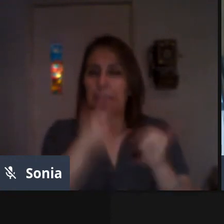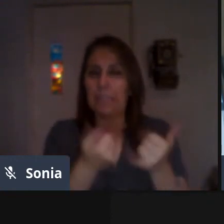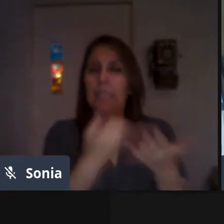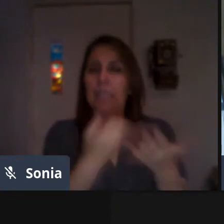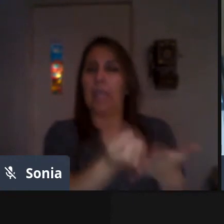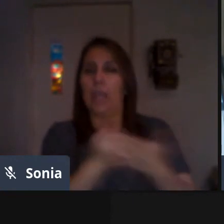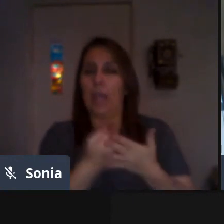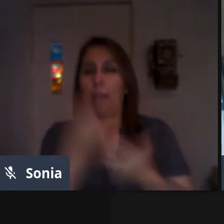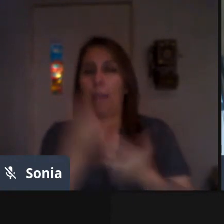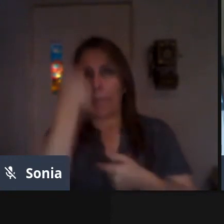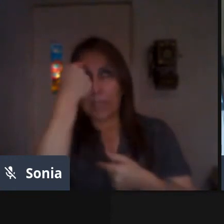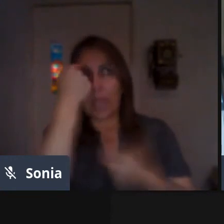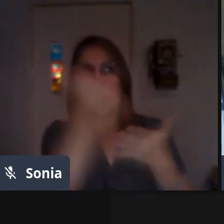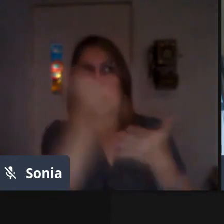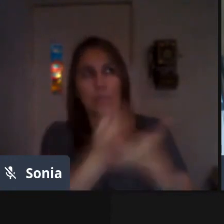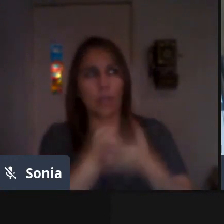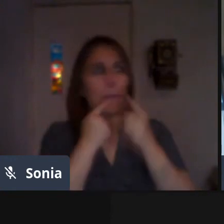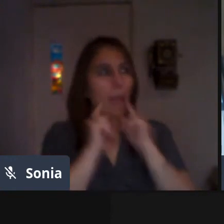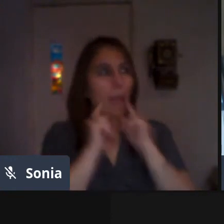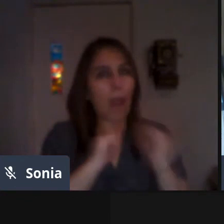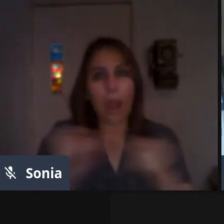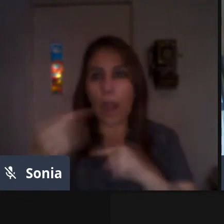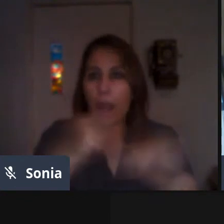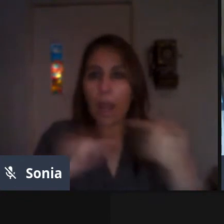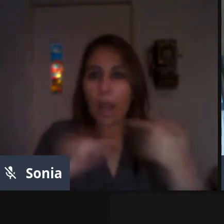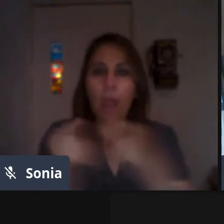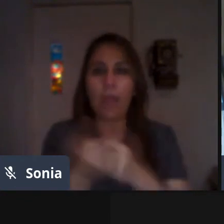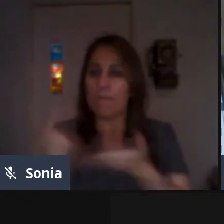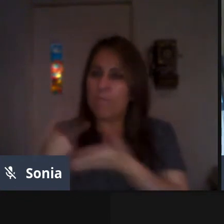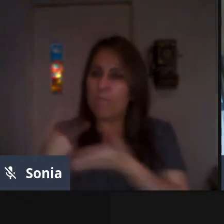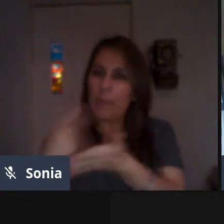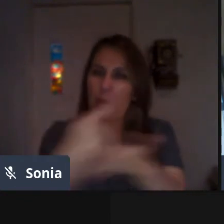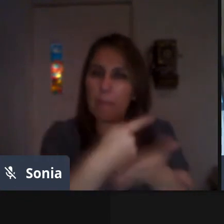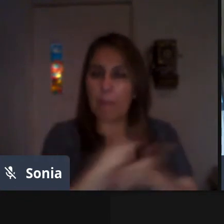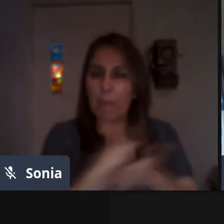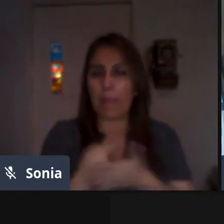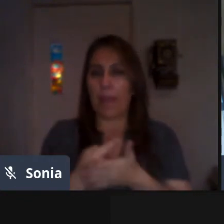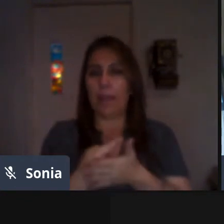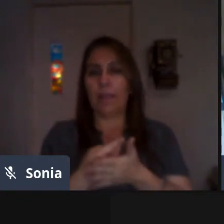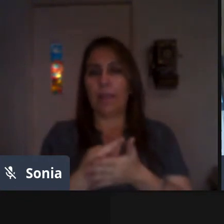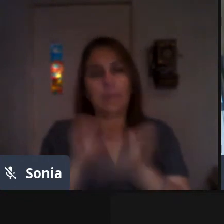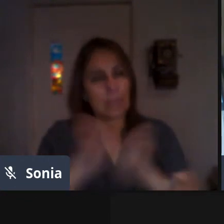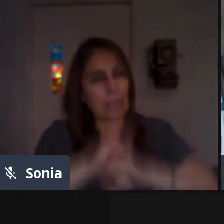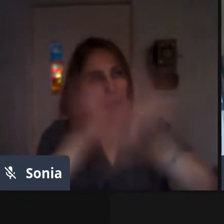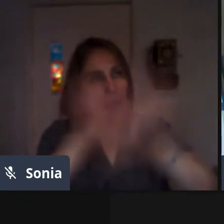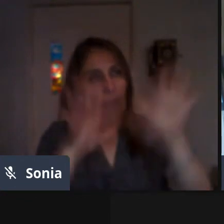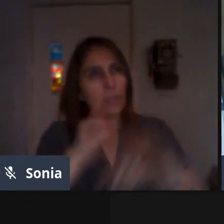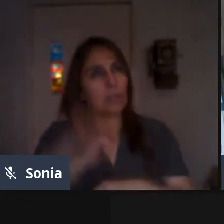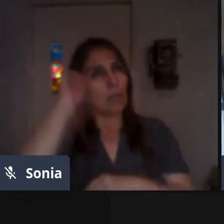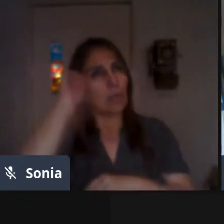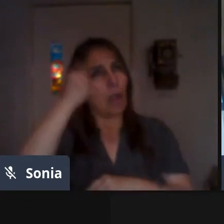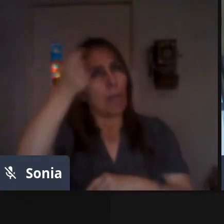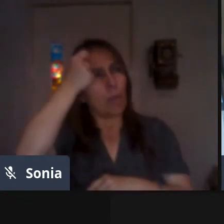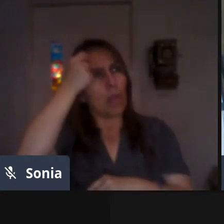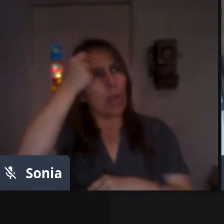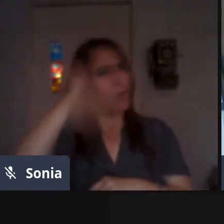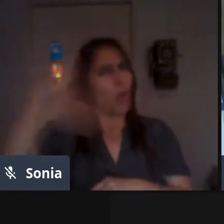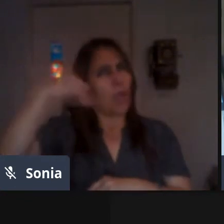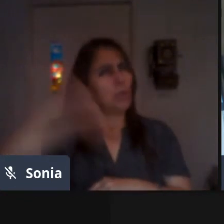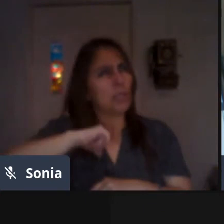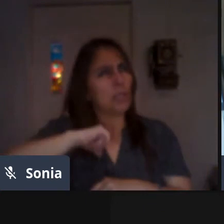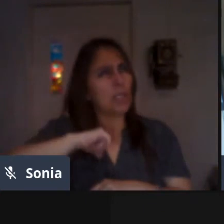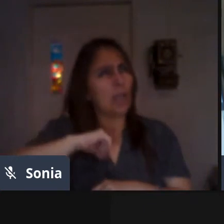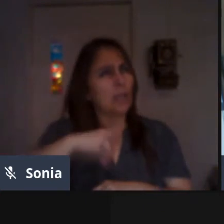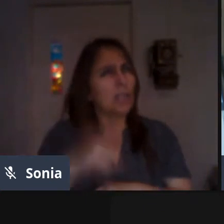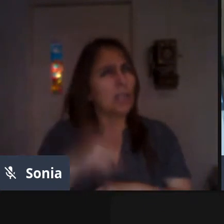discutir con los otros por supuesto empieza uno a hacer vivido una memoria que no a través del recuerdo del otro que